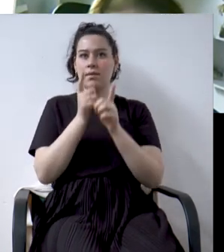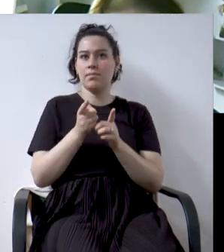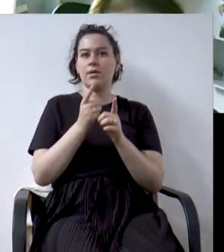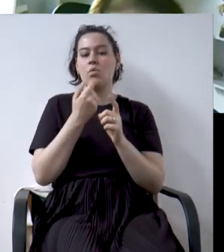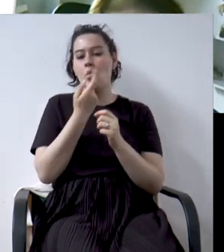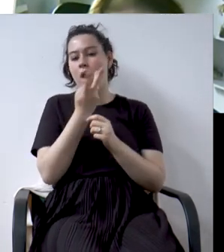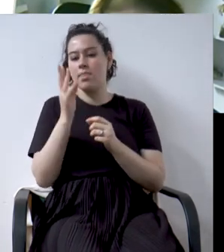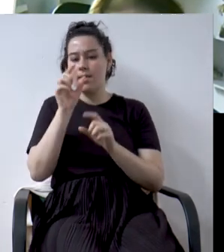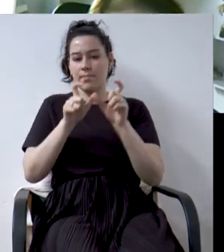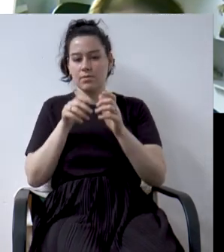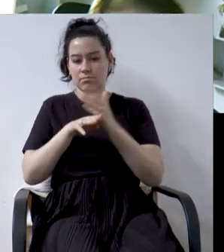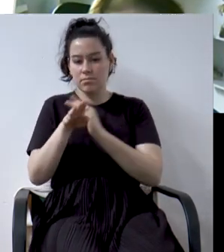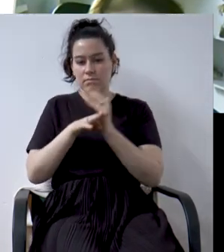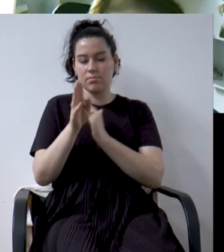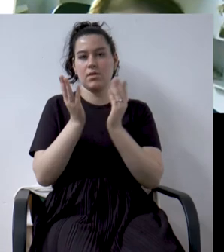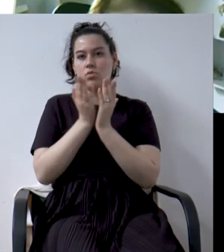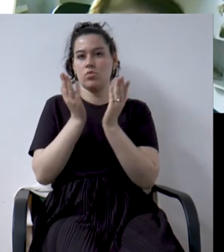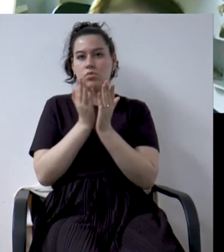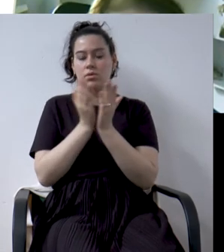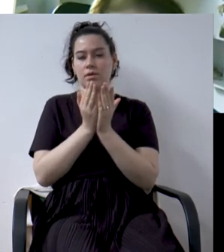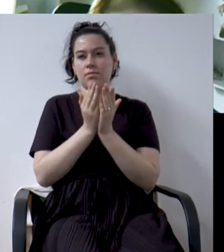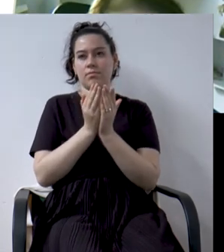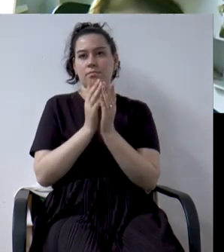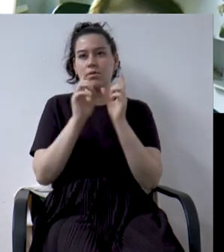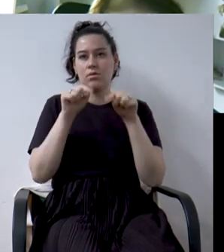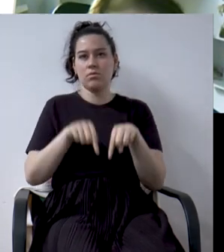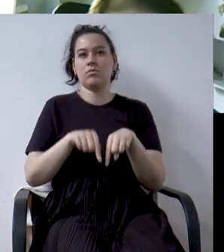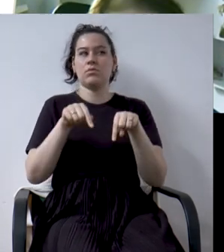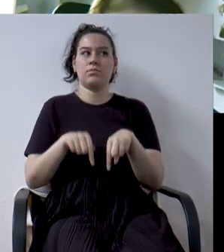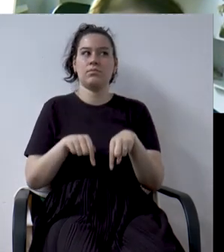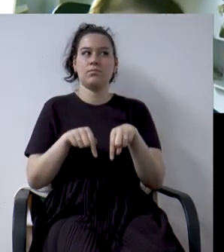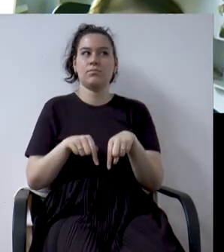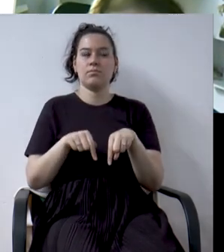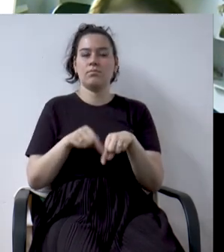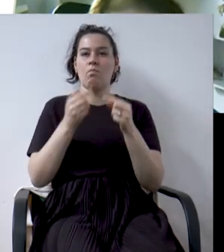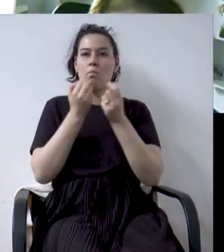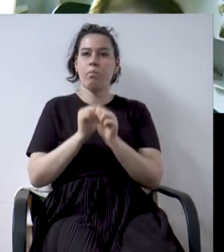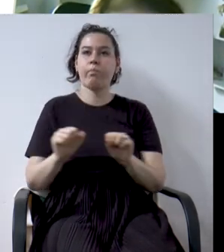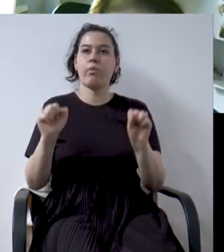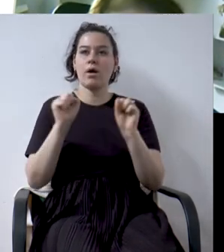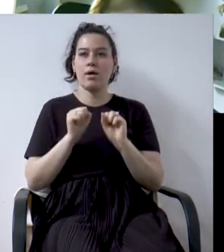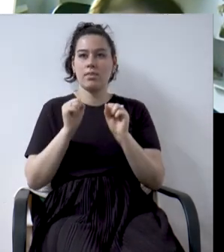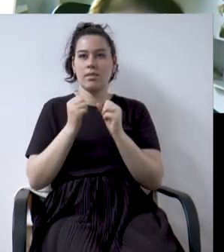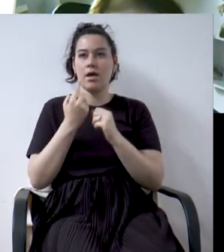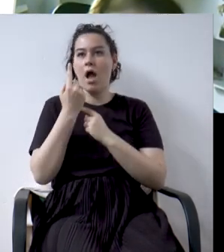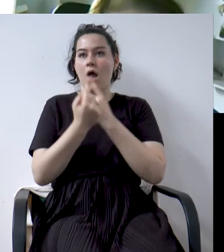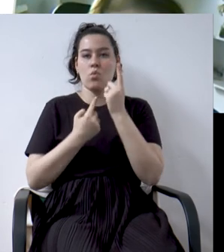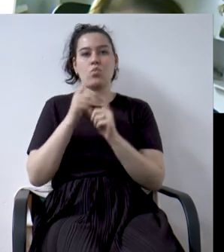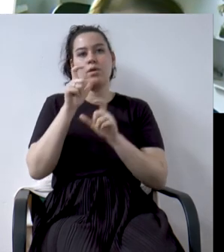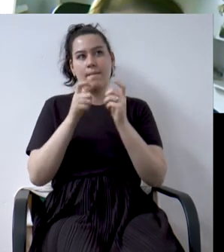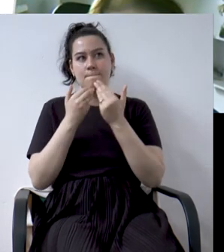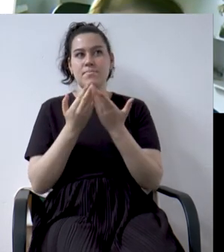egreso que la carrera tuvo en Melo, hoy por hoy está recién pudiendo egresar las primeras personas, ¿no? Entonces